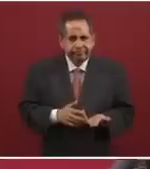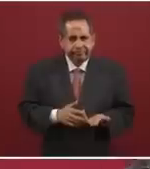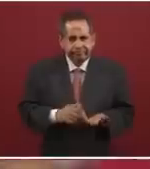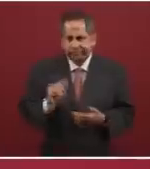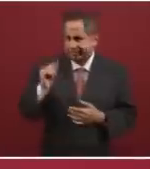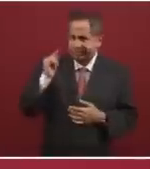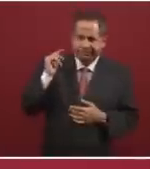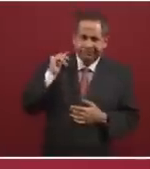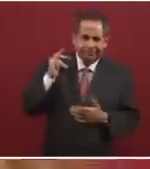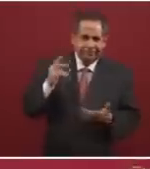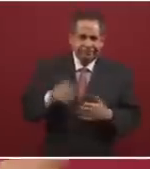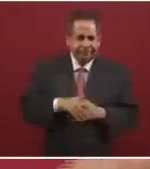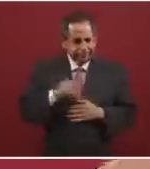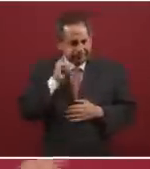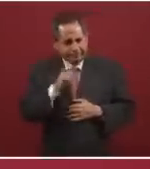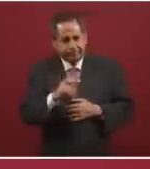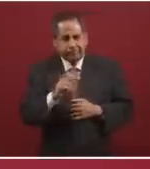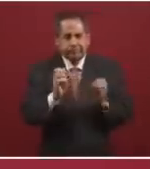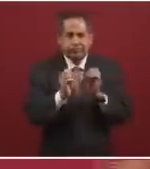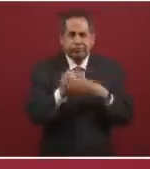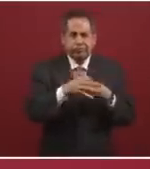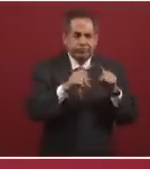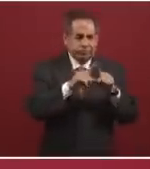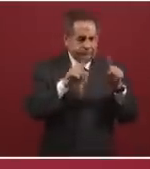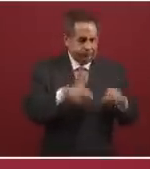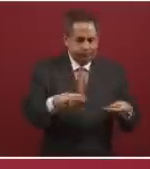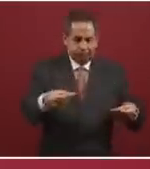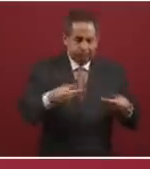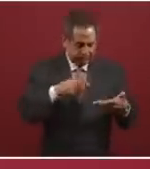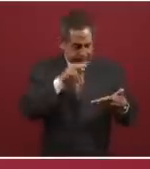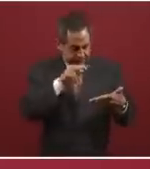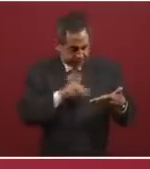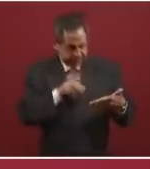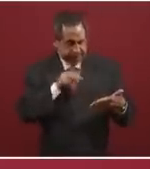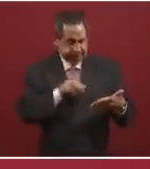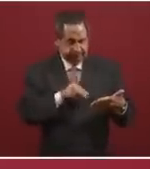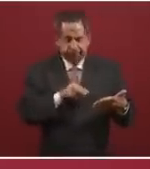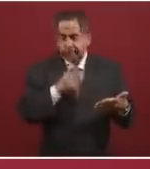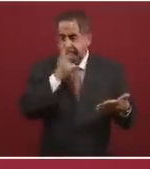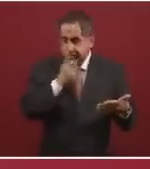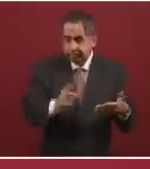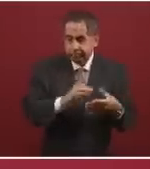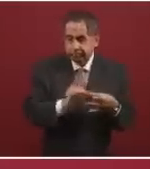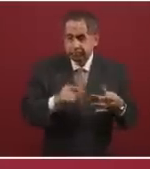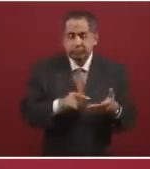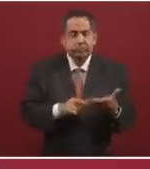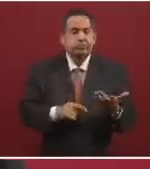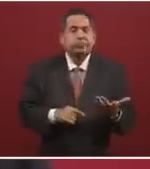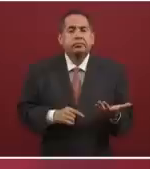Acabo de ver un oficio que me enviaron donde